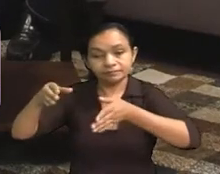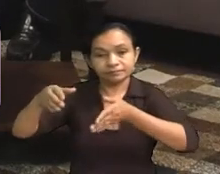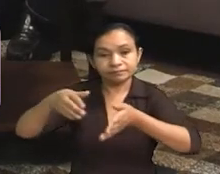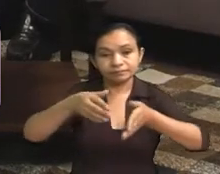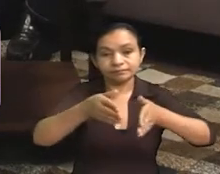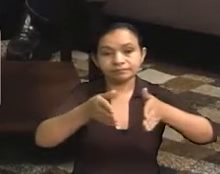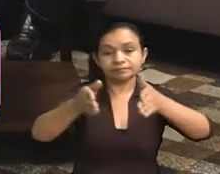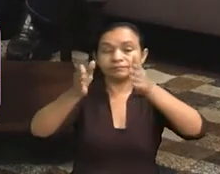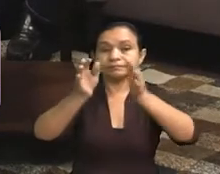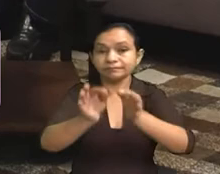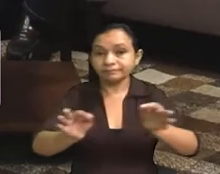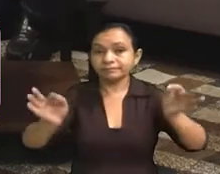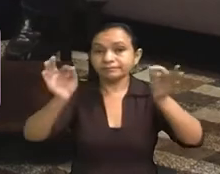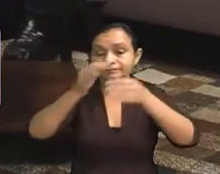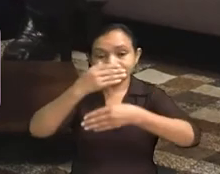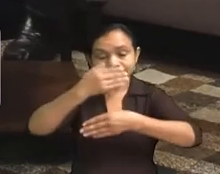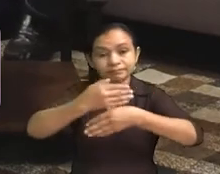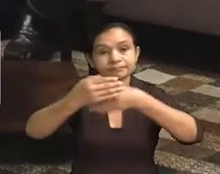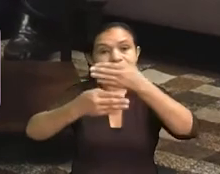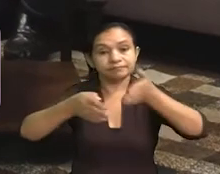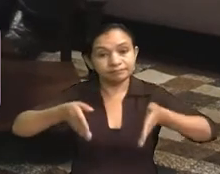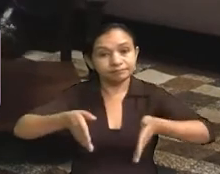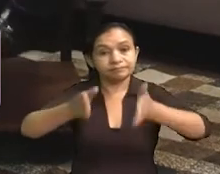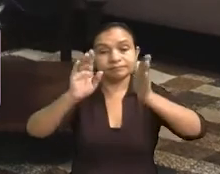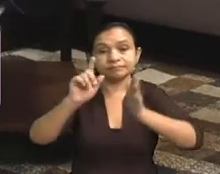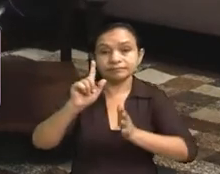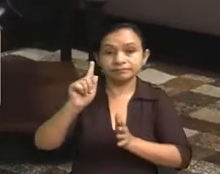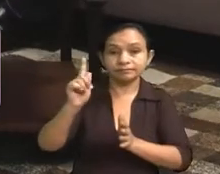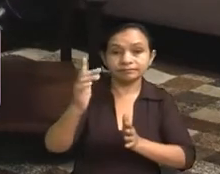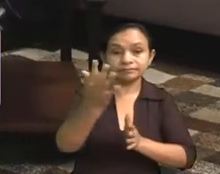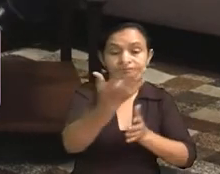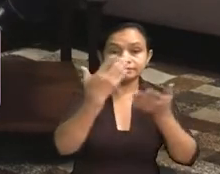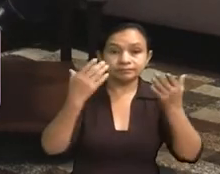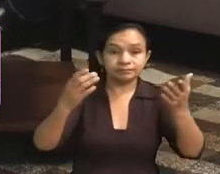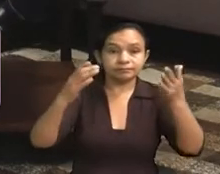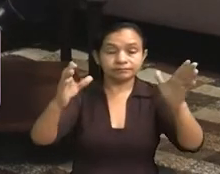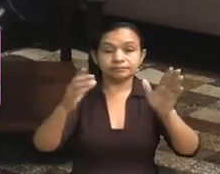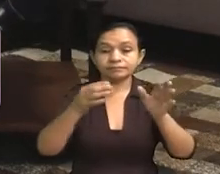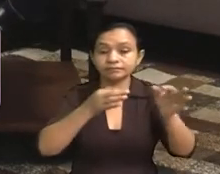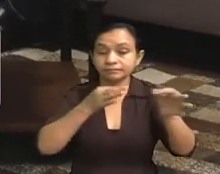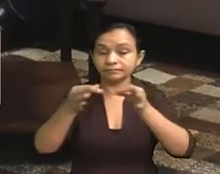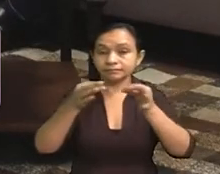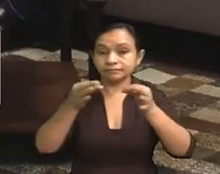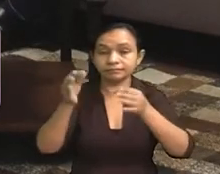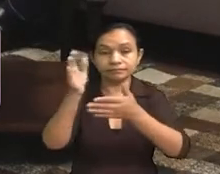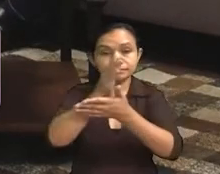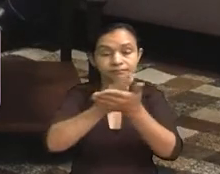obras concluidas. Es decir, todo eso es parte, para mencionar algunas de las obras